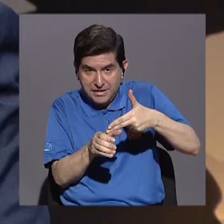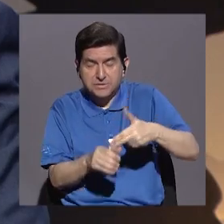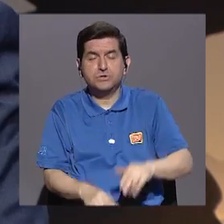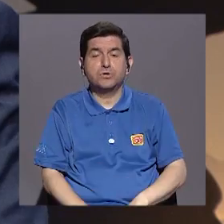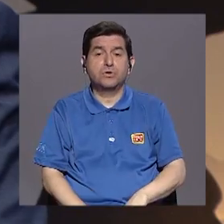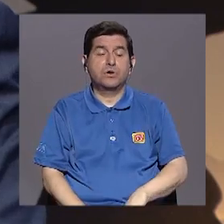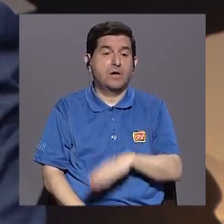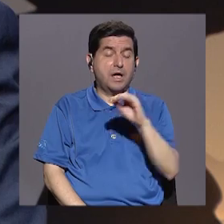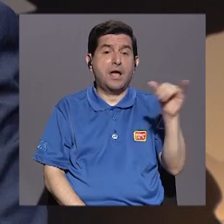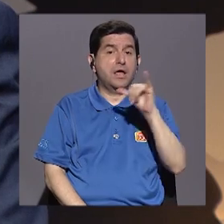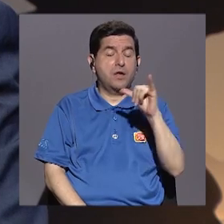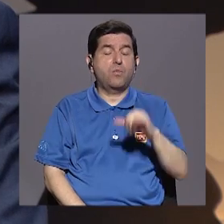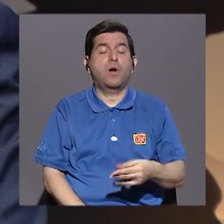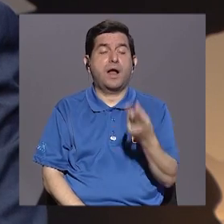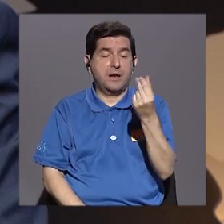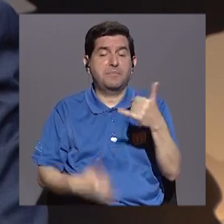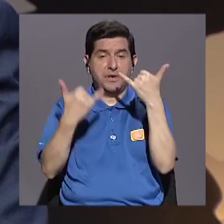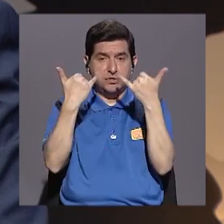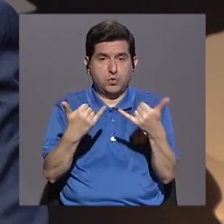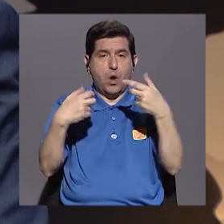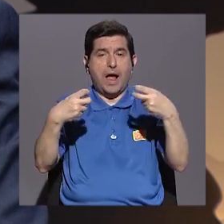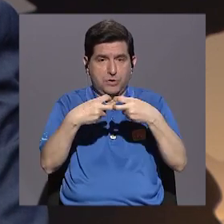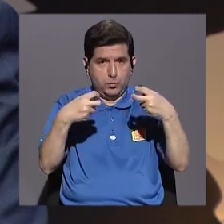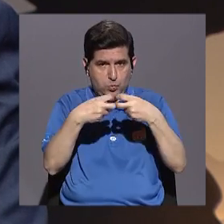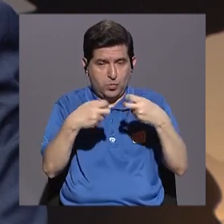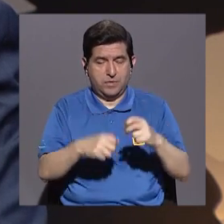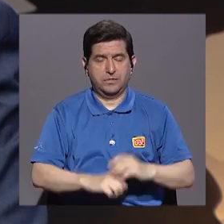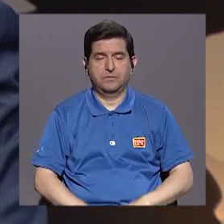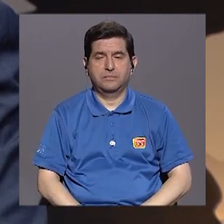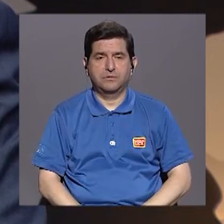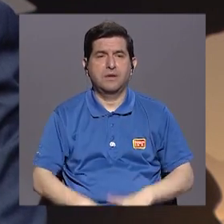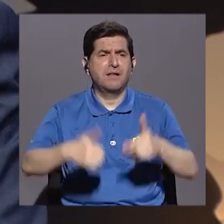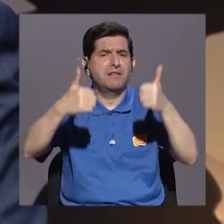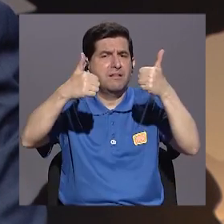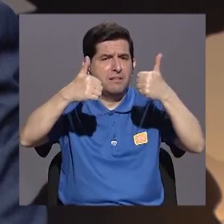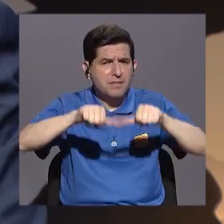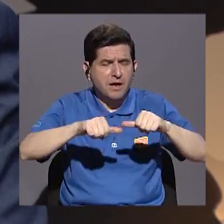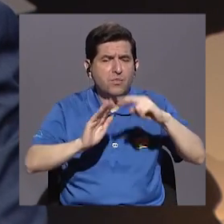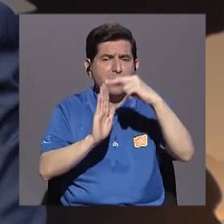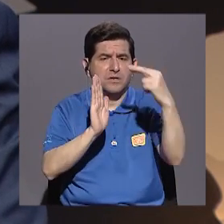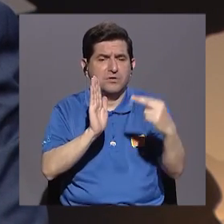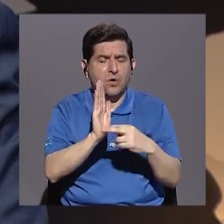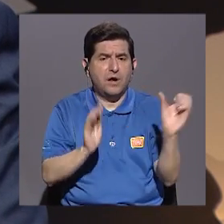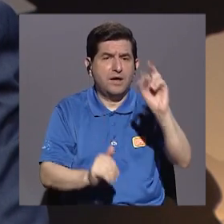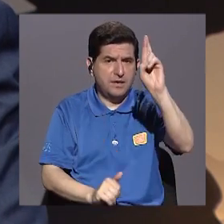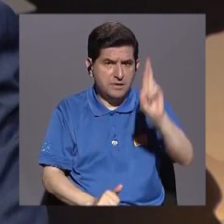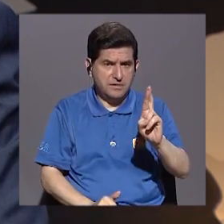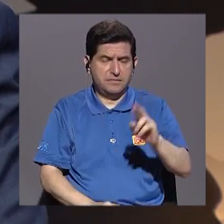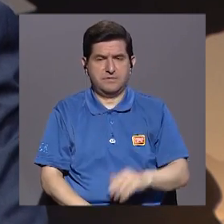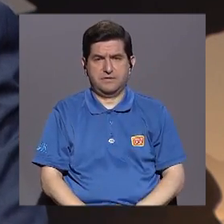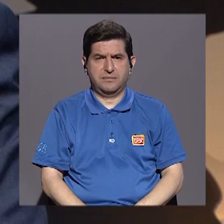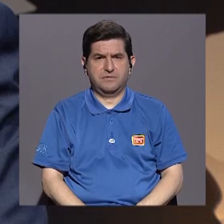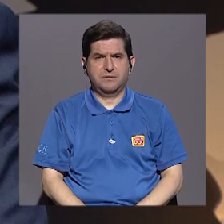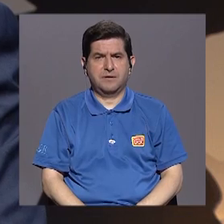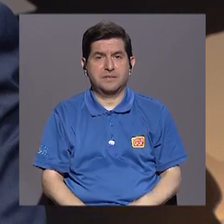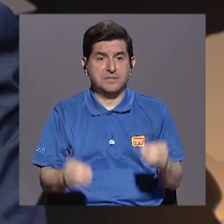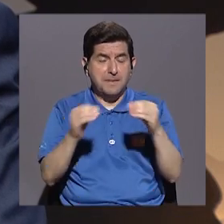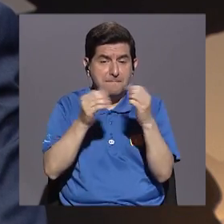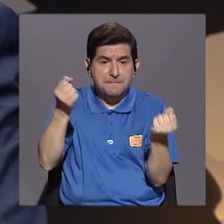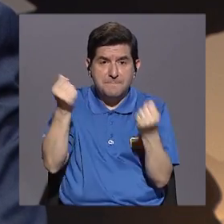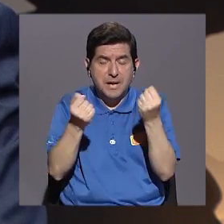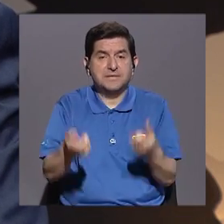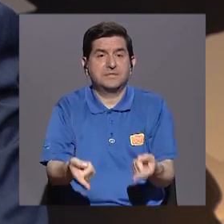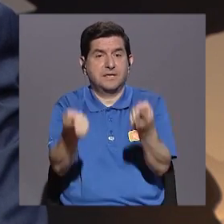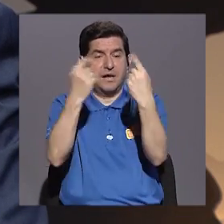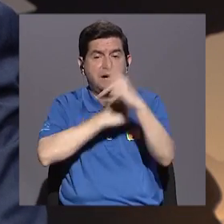y a los precios actuales de la electricidad también y ahora que de acuerdo a la regulación costarricense si más vehículos